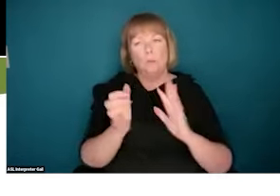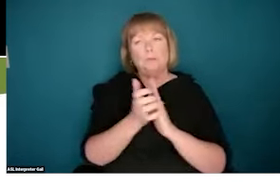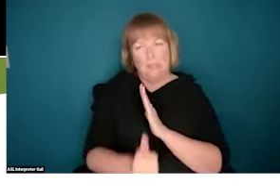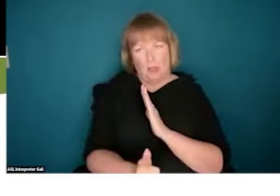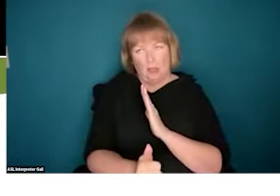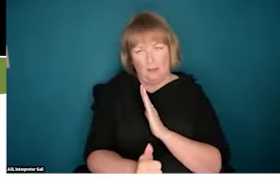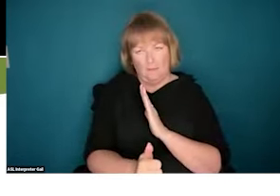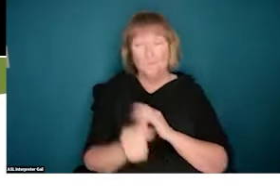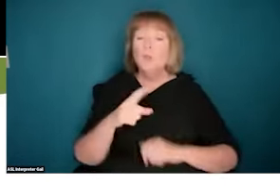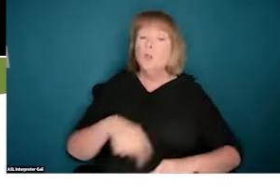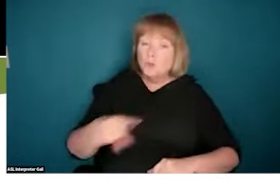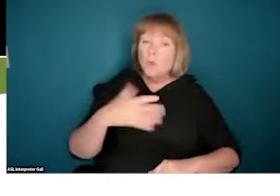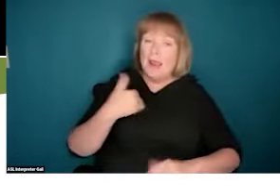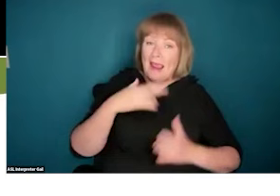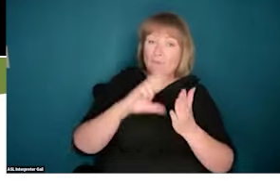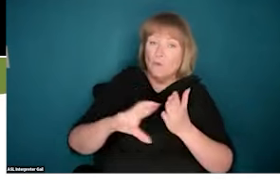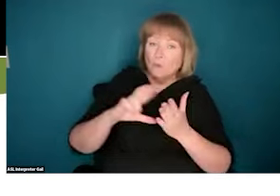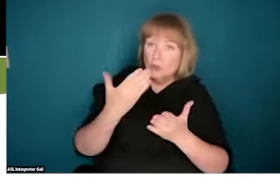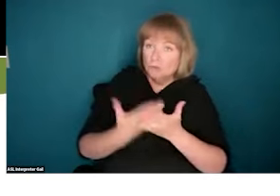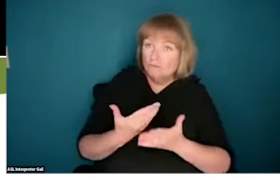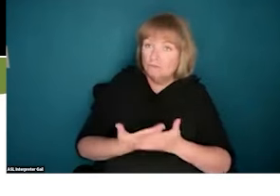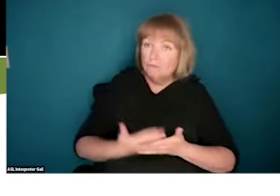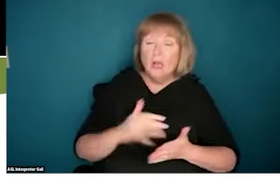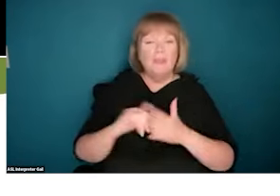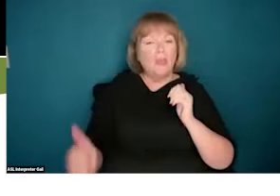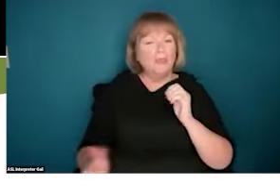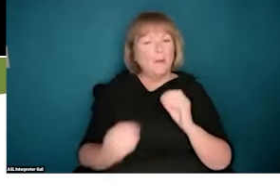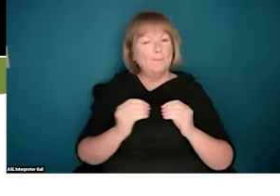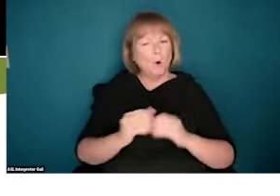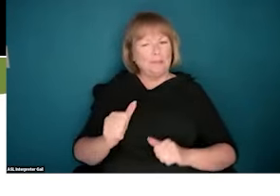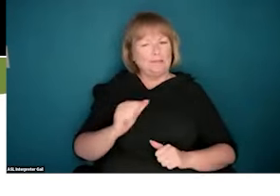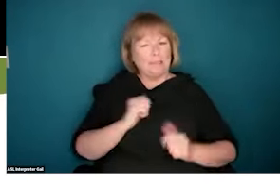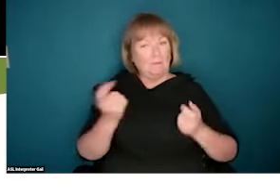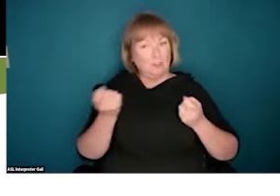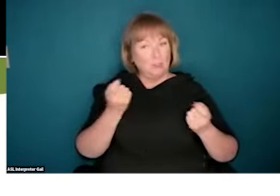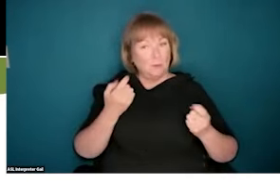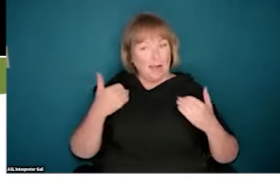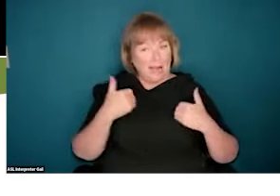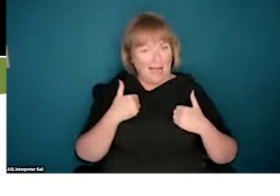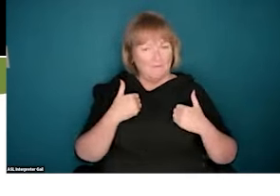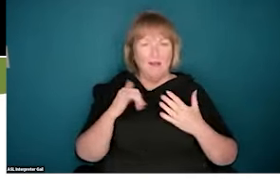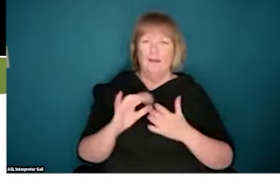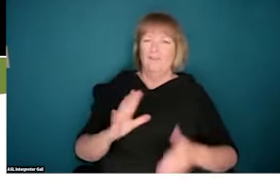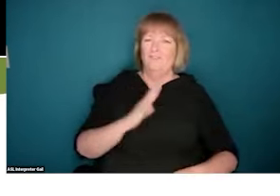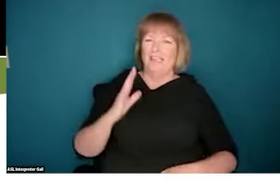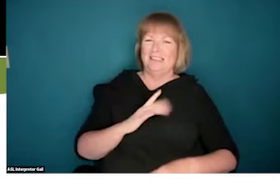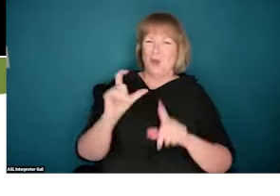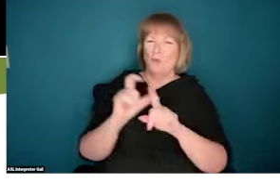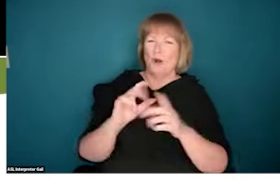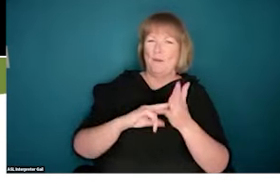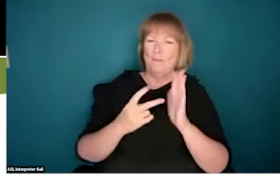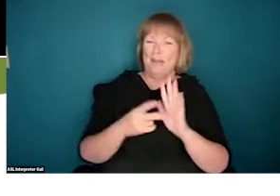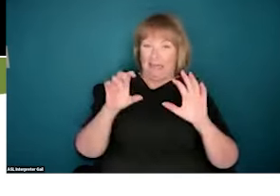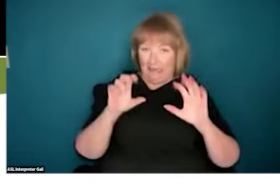principio, la persona se siente que está siendo tratada con justicia, que está siendo respetada. La persona se